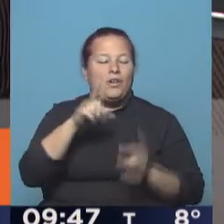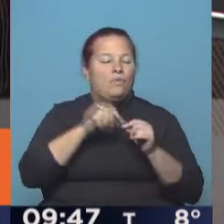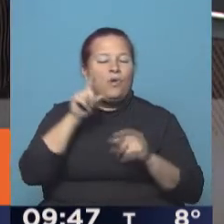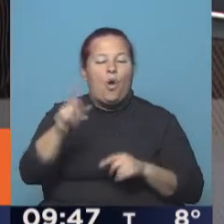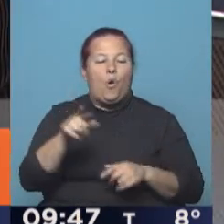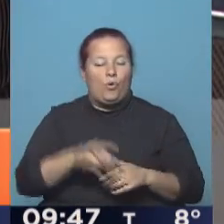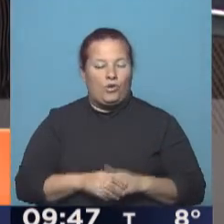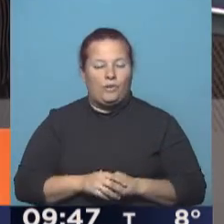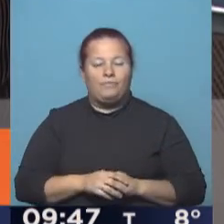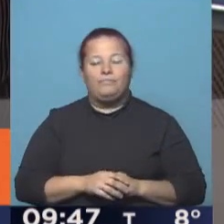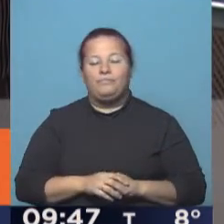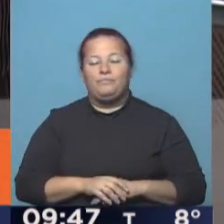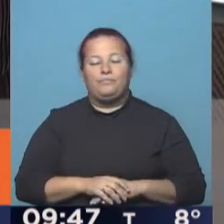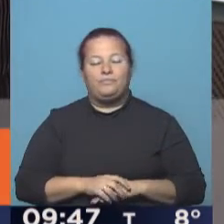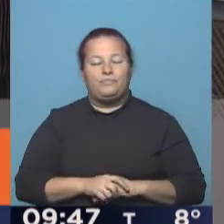1.